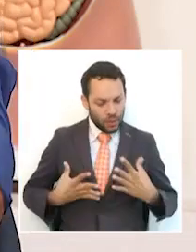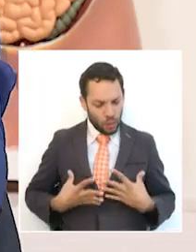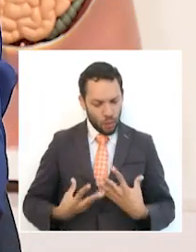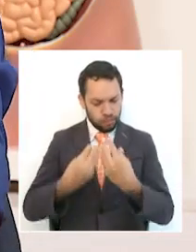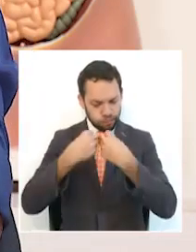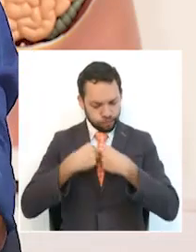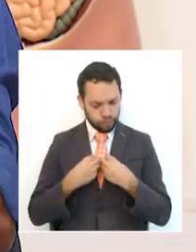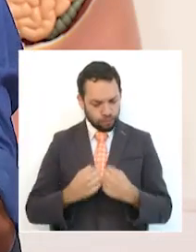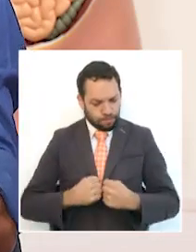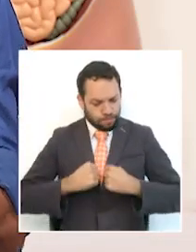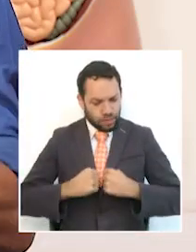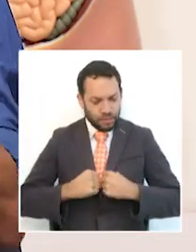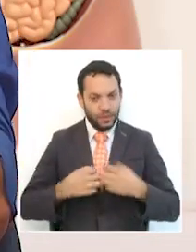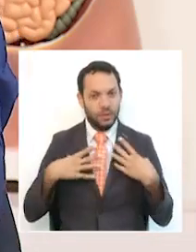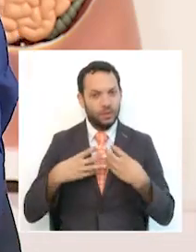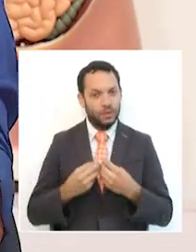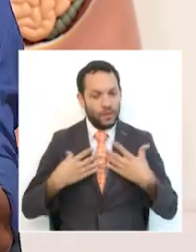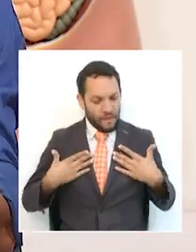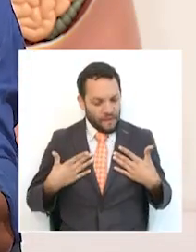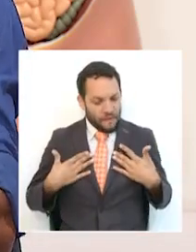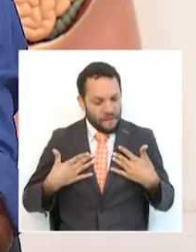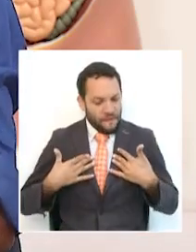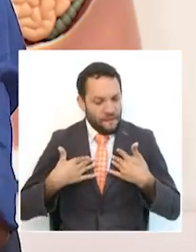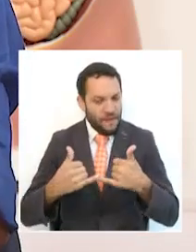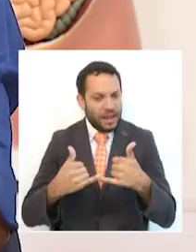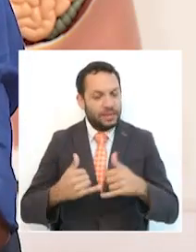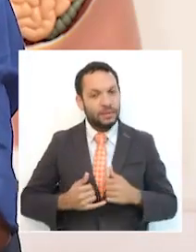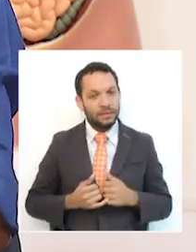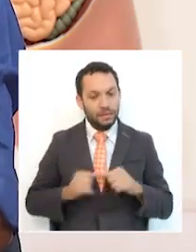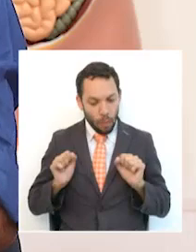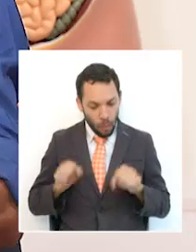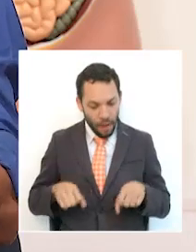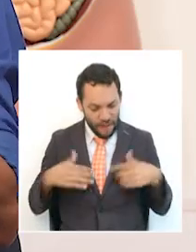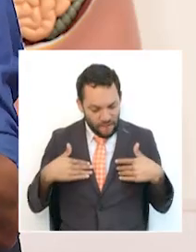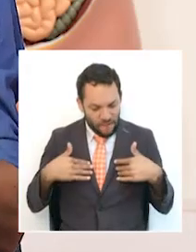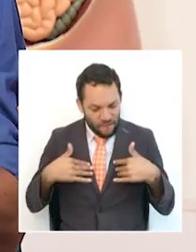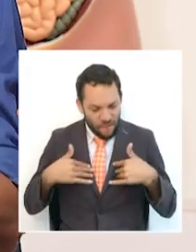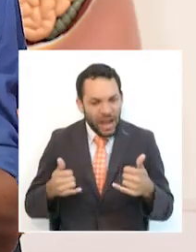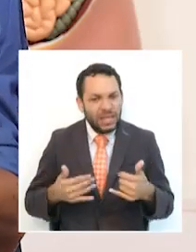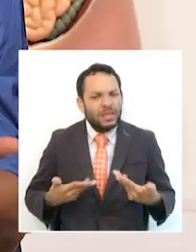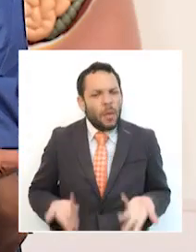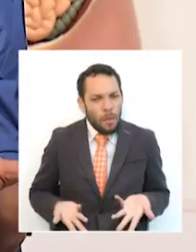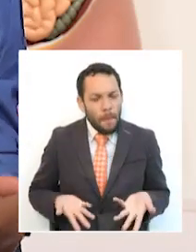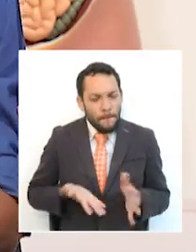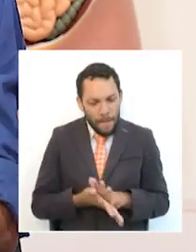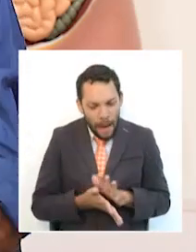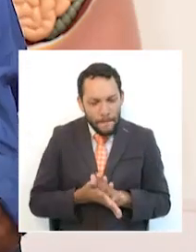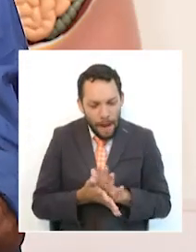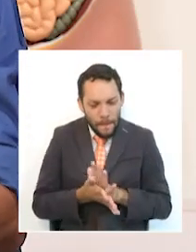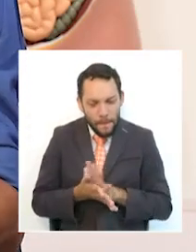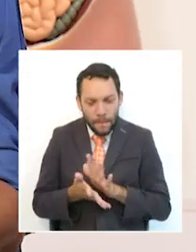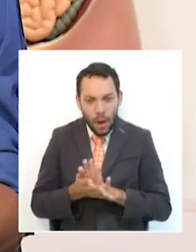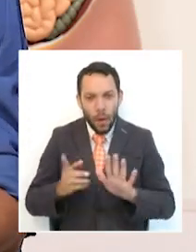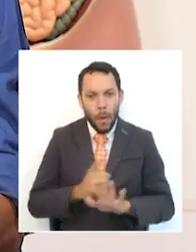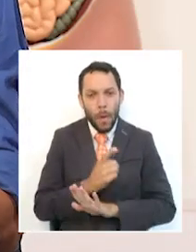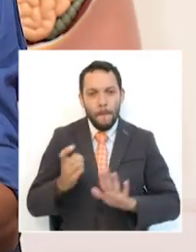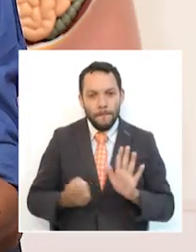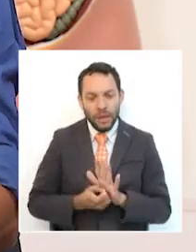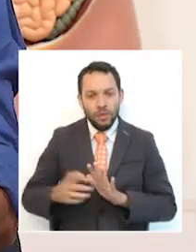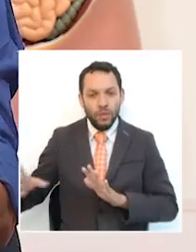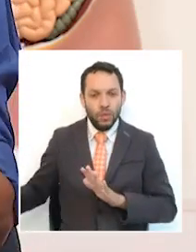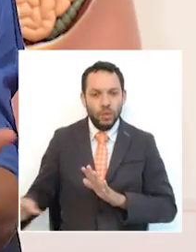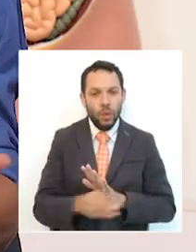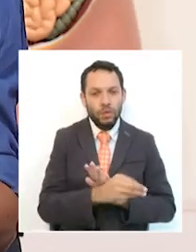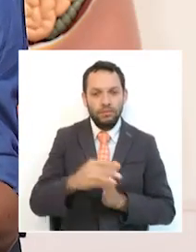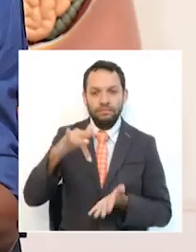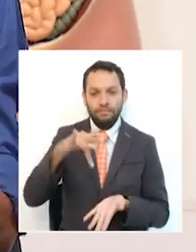mantenemos una actitud alegre ante todo para que no caigamos en esa depresión y que finalmente mire que todos han salido en los países donde han